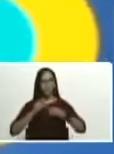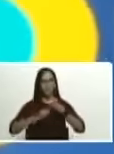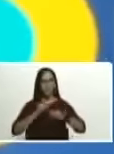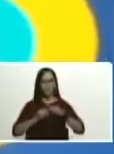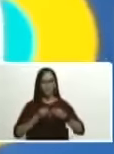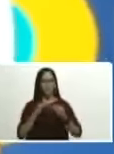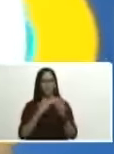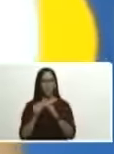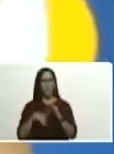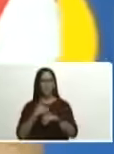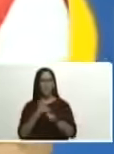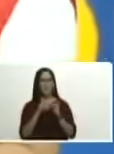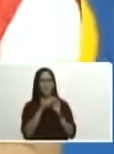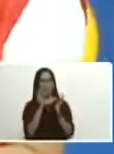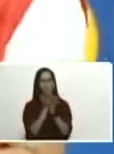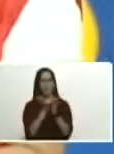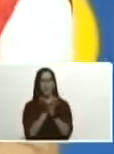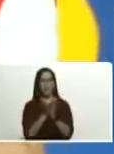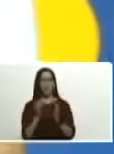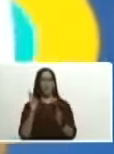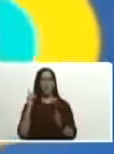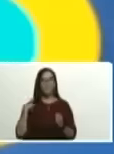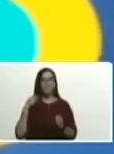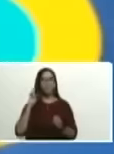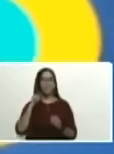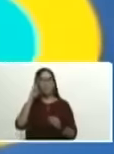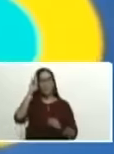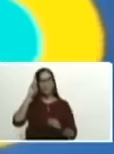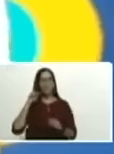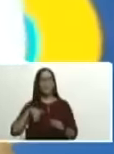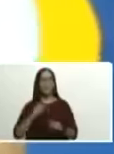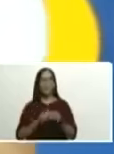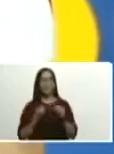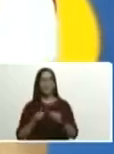el plan escolar. Sin embargo, tiene usted razón en